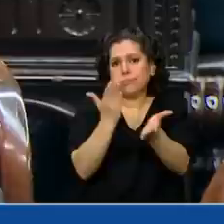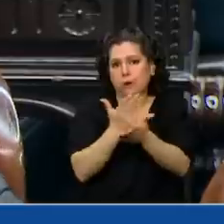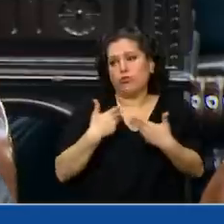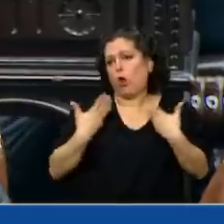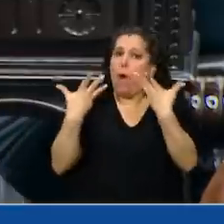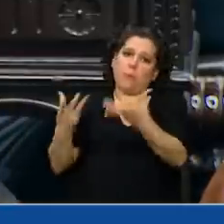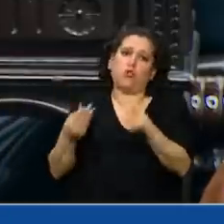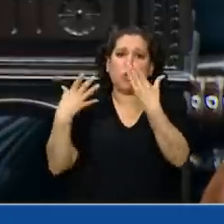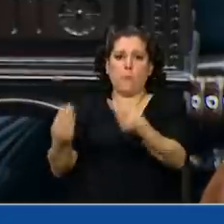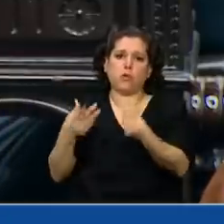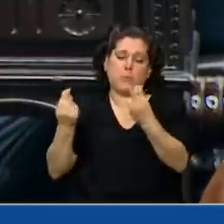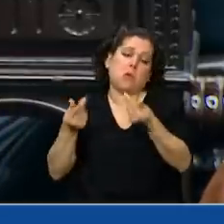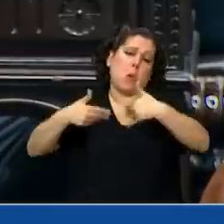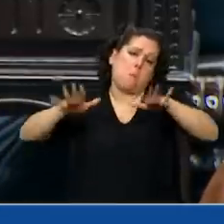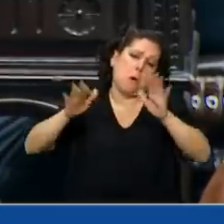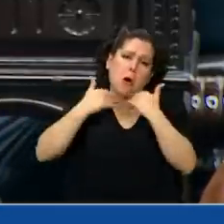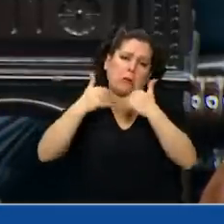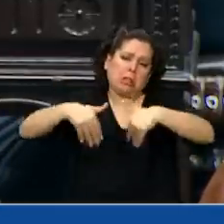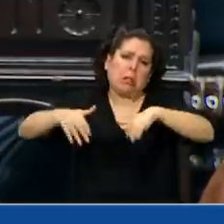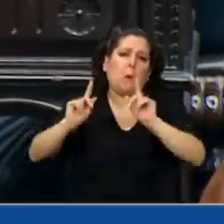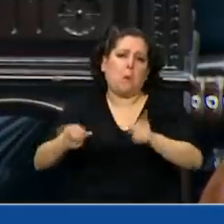muchachos. Total, estamos de campaña.